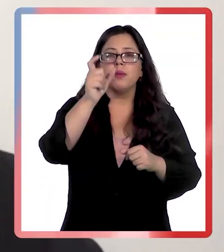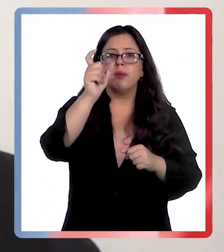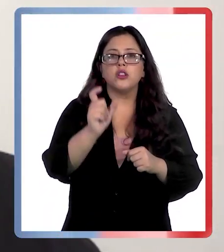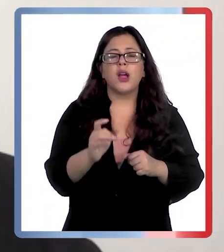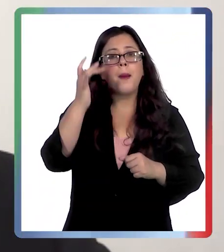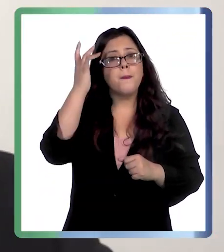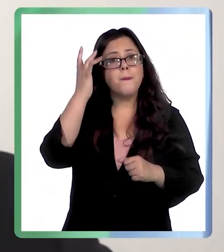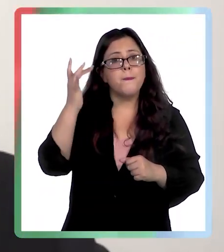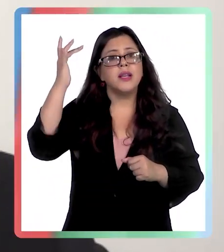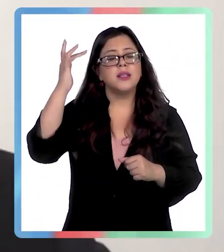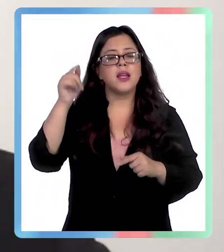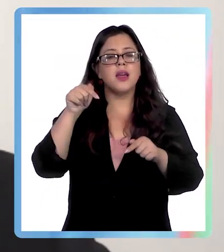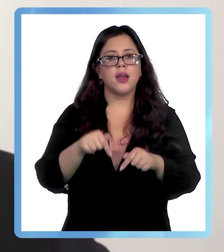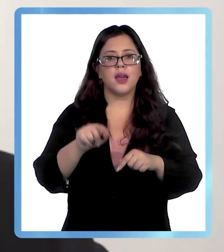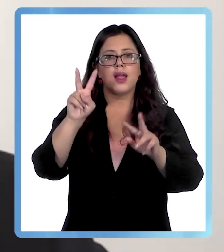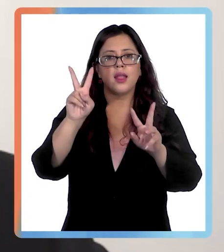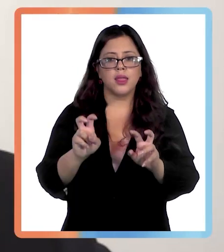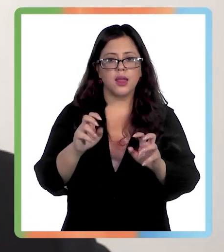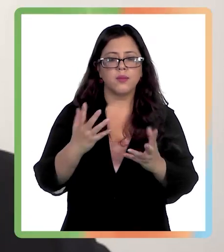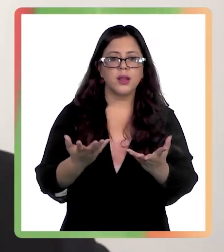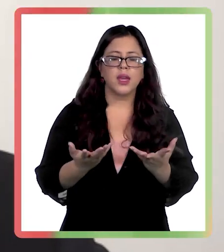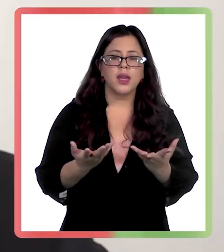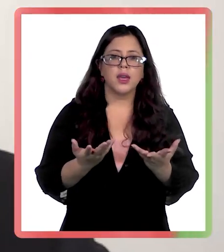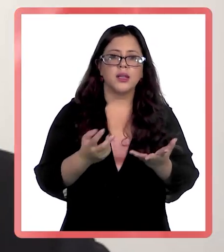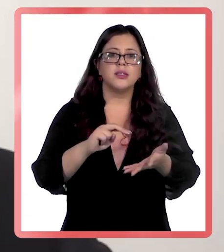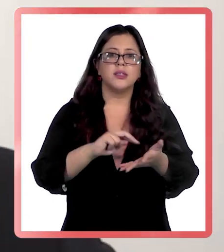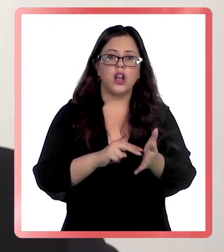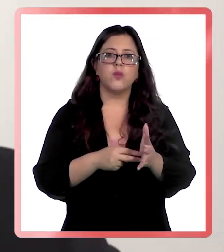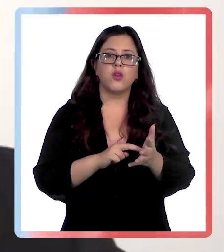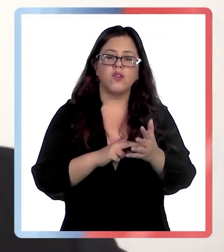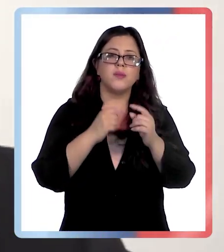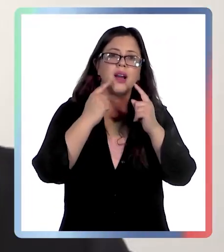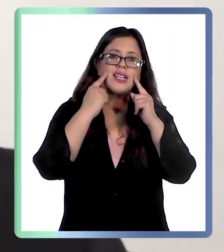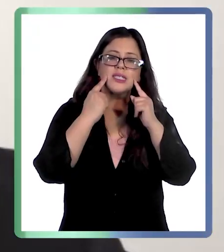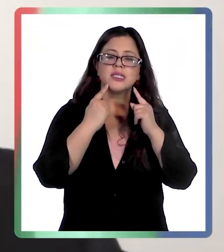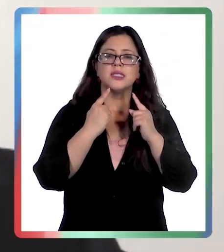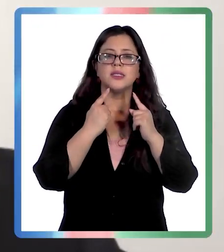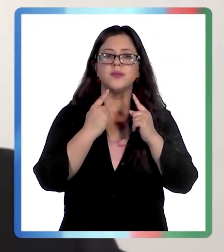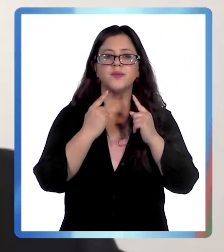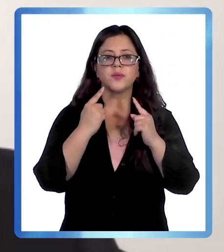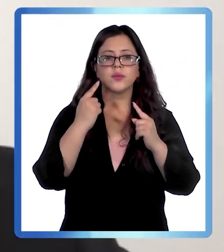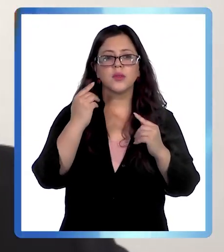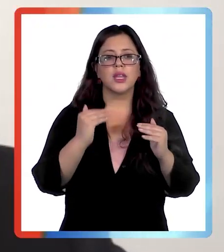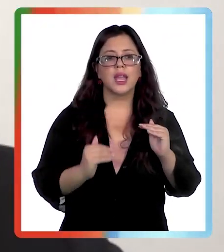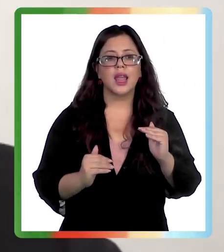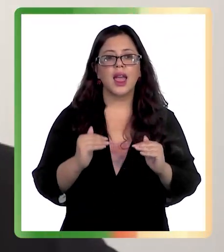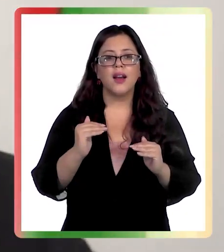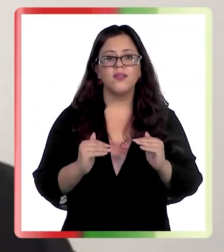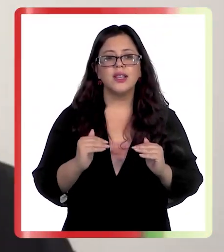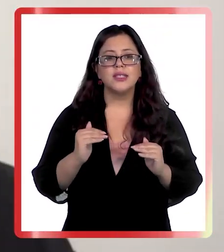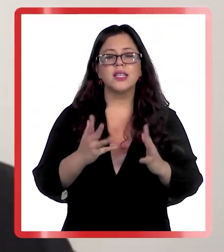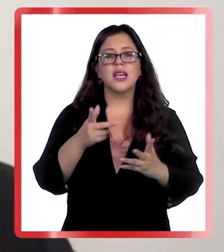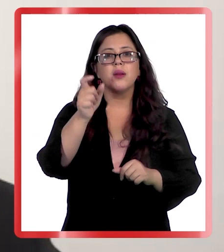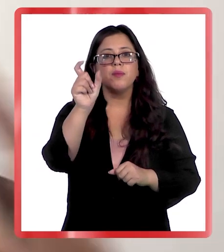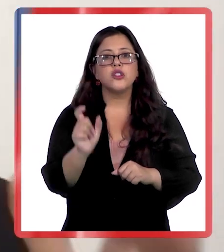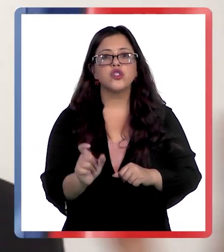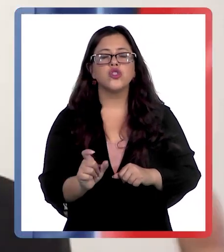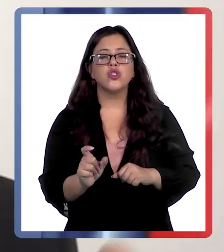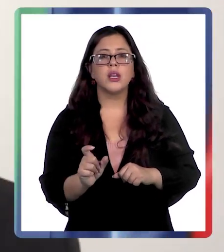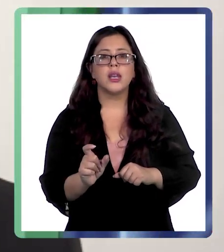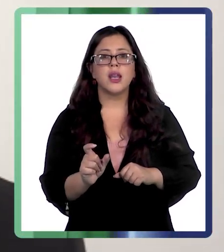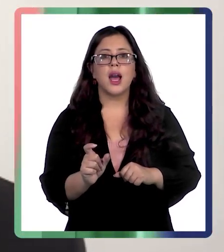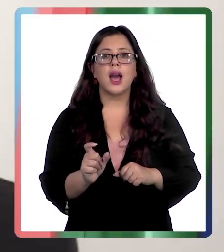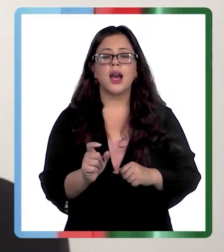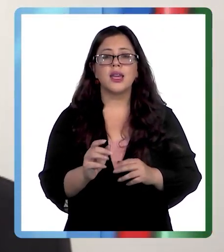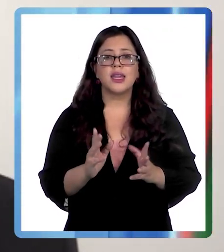un especialista en todo este tipo de de parafunciones te fijas porque muchas veces el especialista